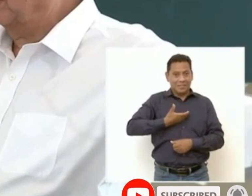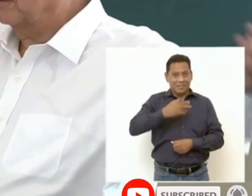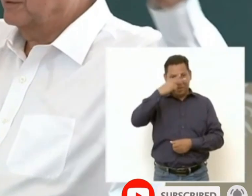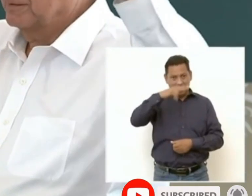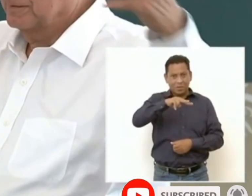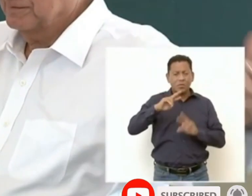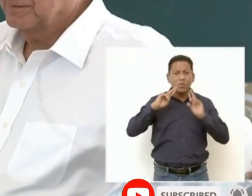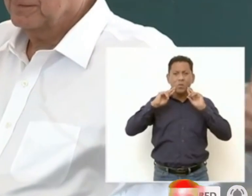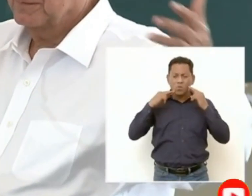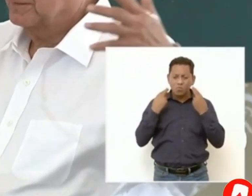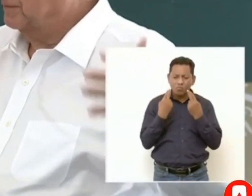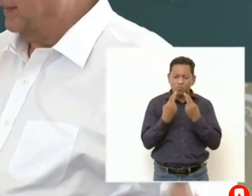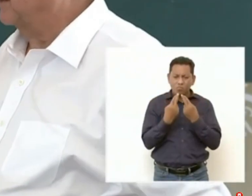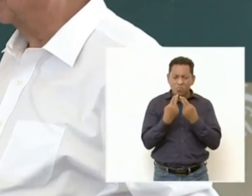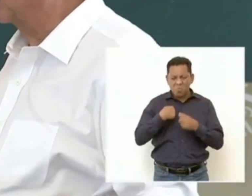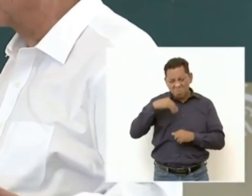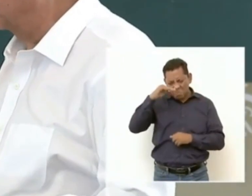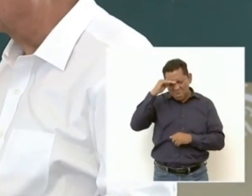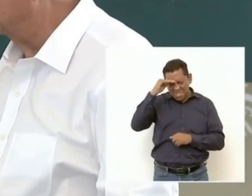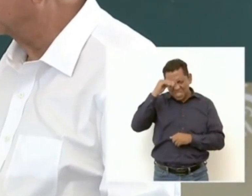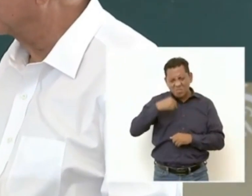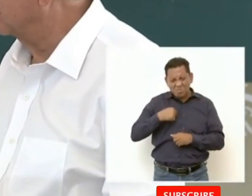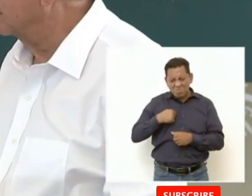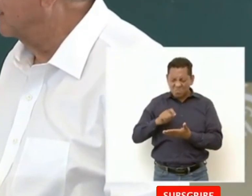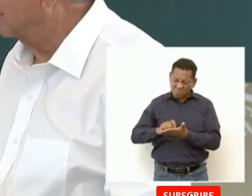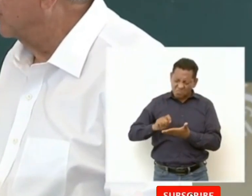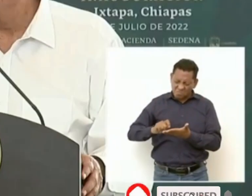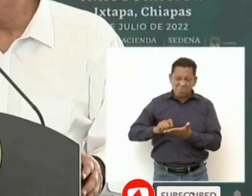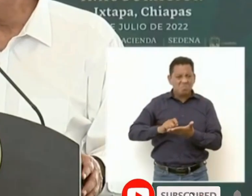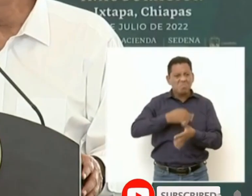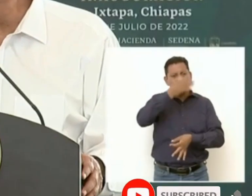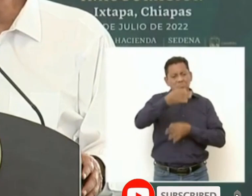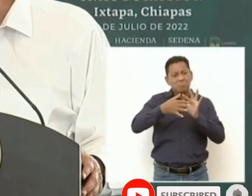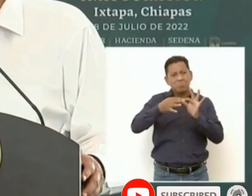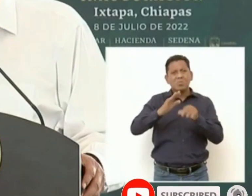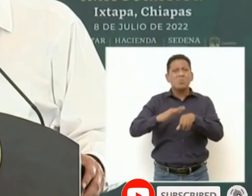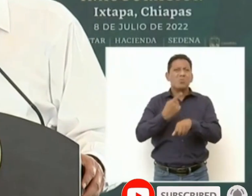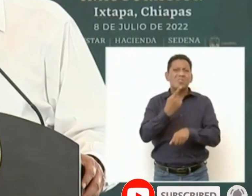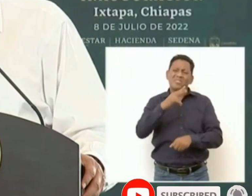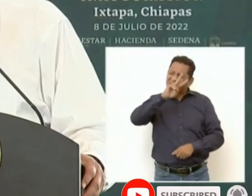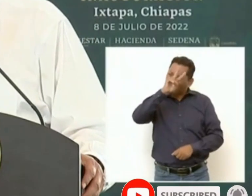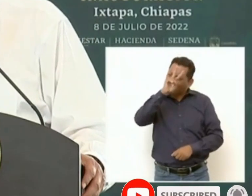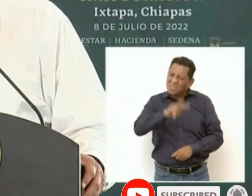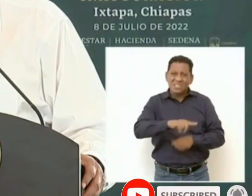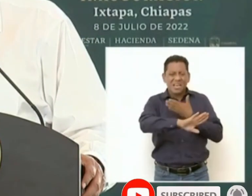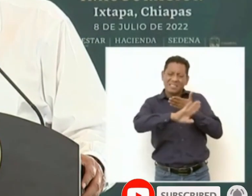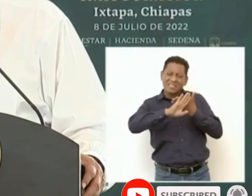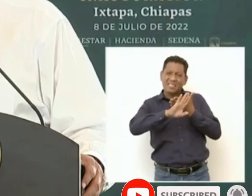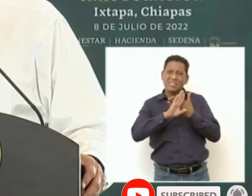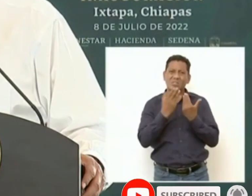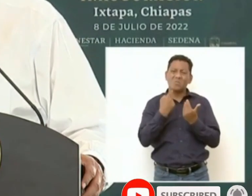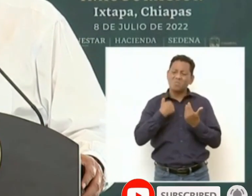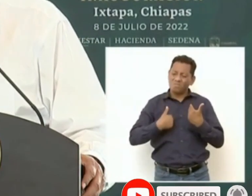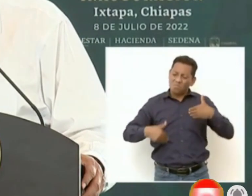una reunión, me despidiera yo, porque me molestaba mucho eso, de